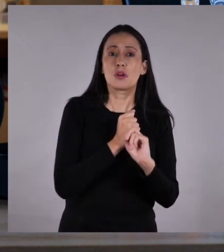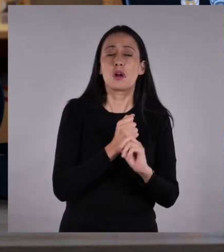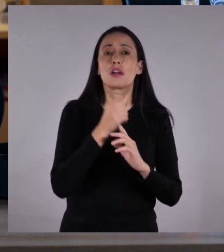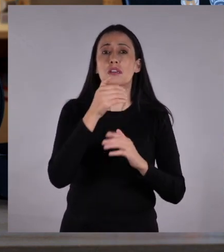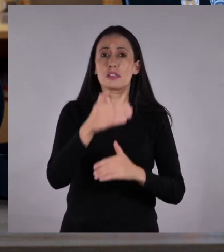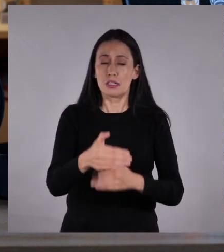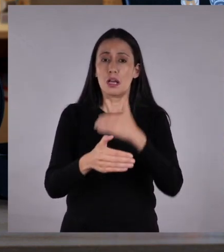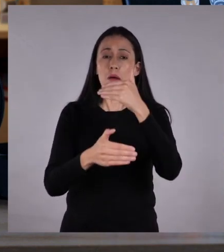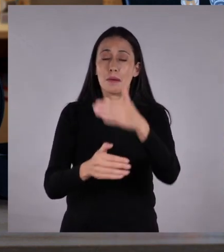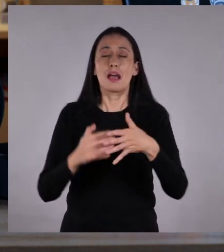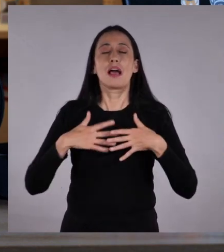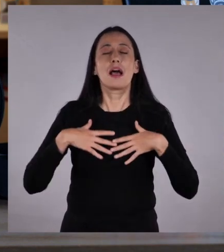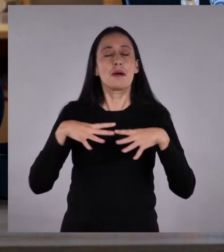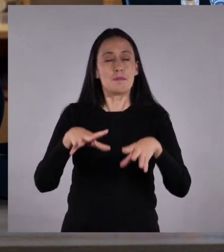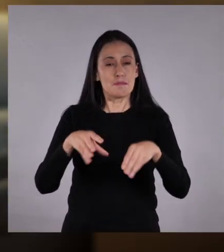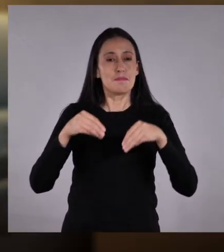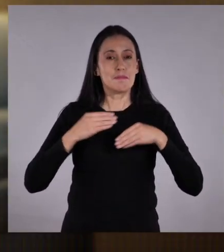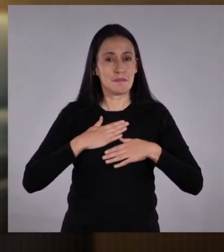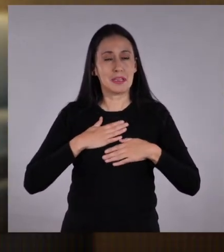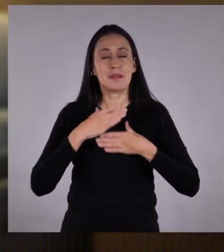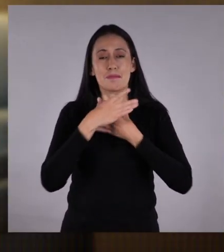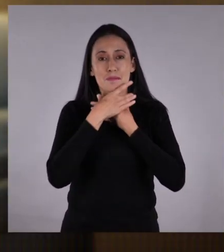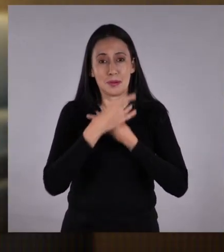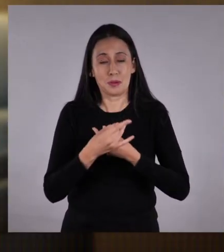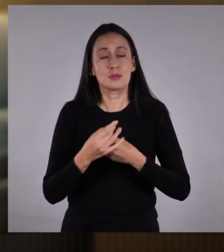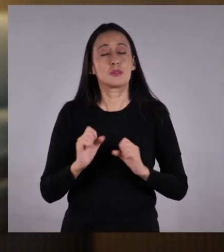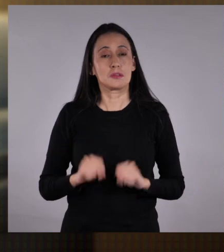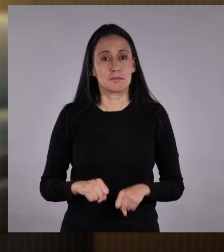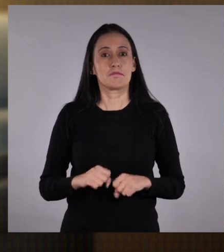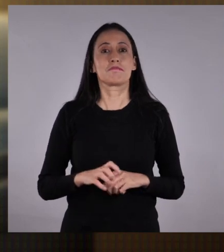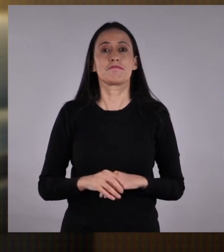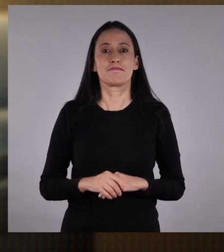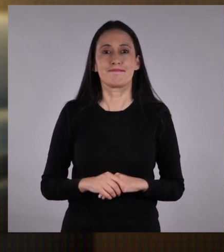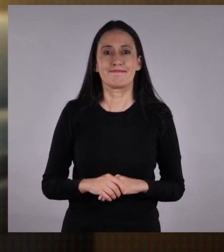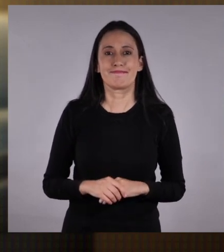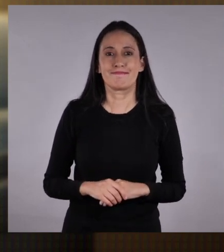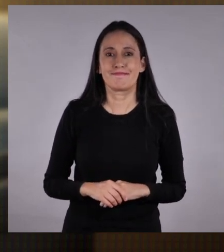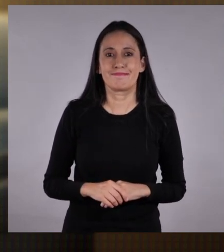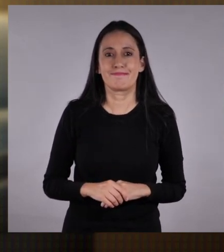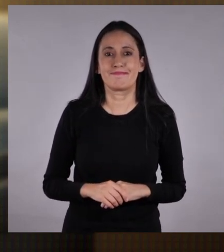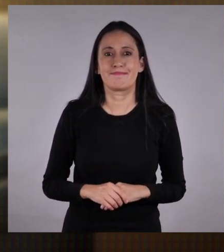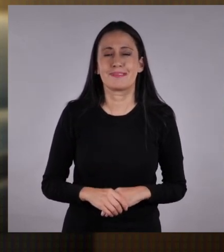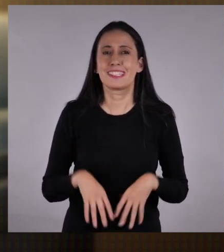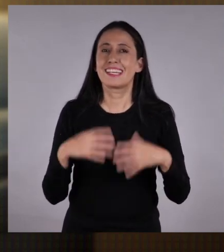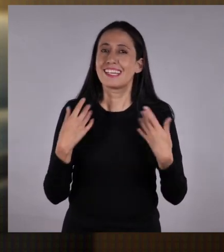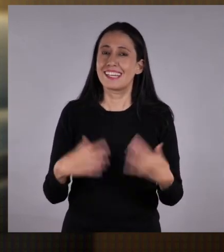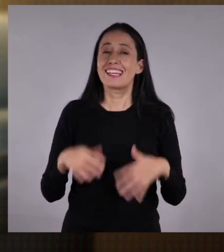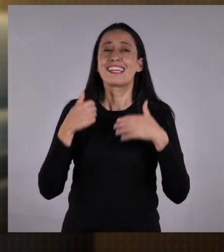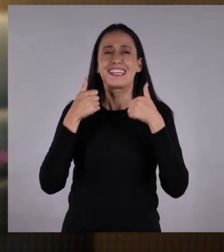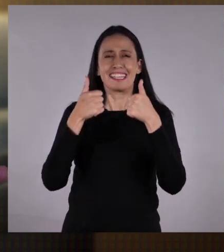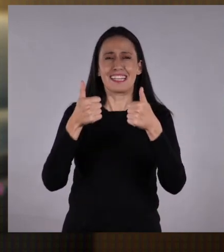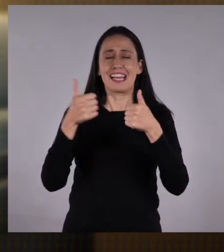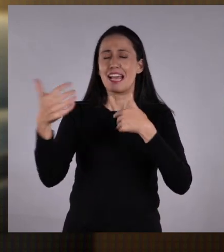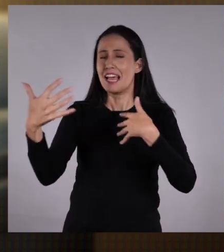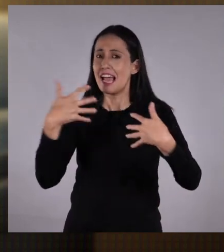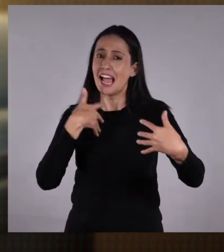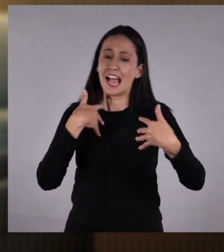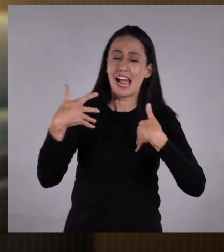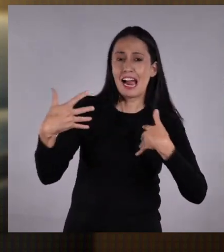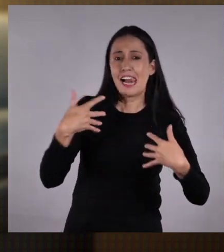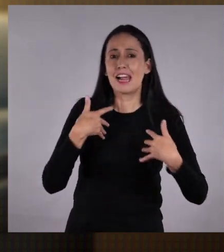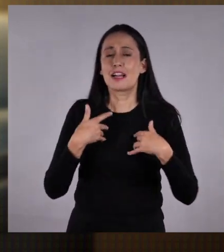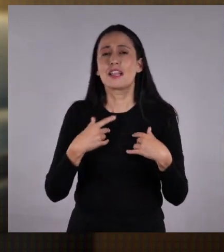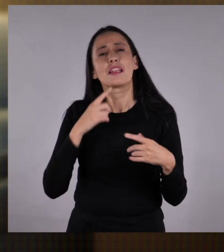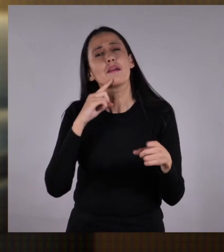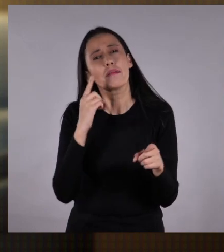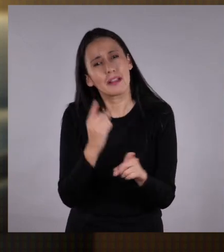personalmente, me sirvió full. ¡Qué bacán que es el arte! En serio, les recomiendo full hacer alguna